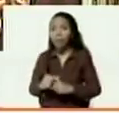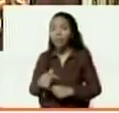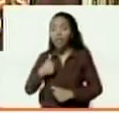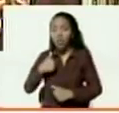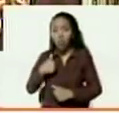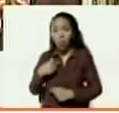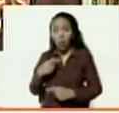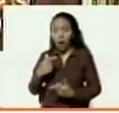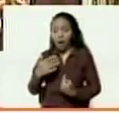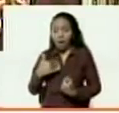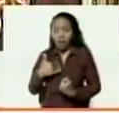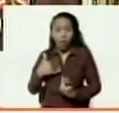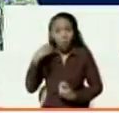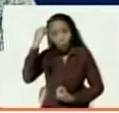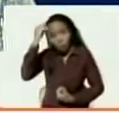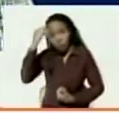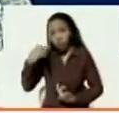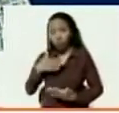opinar.